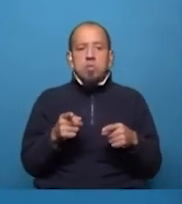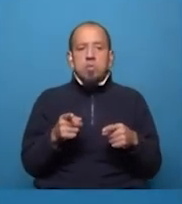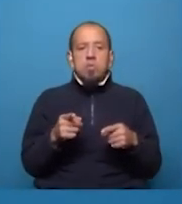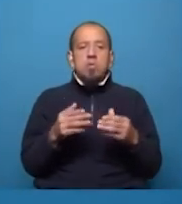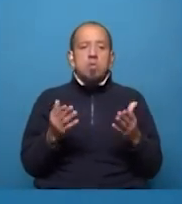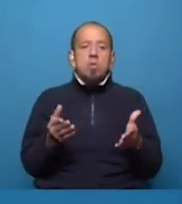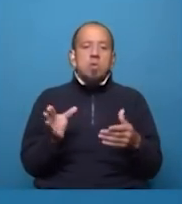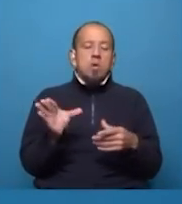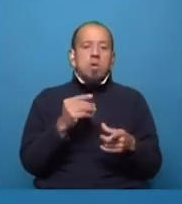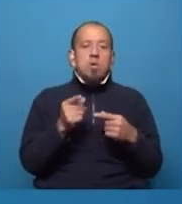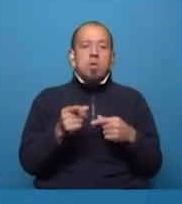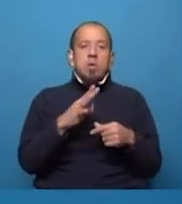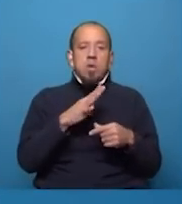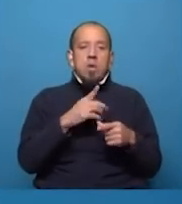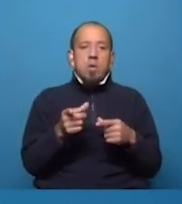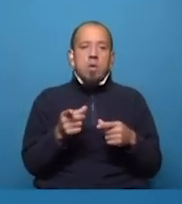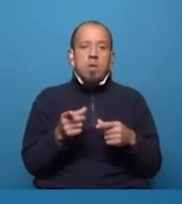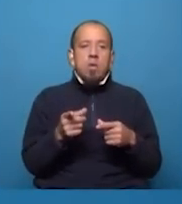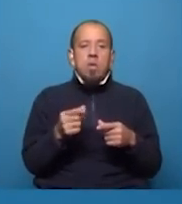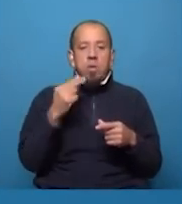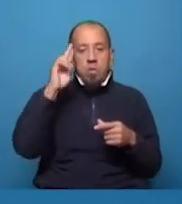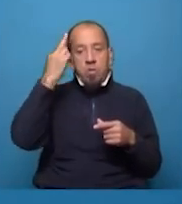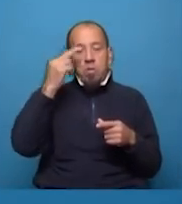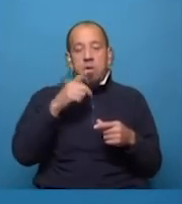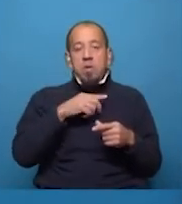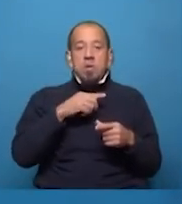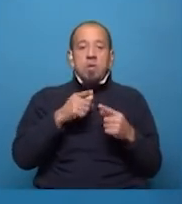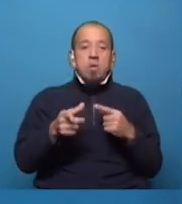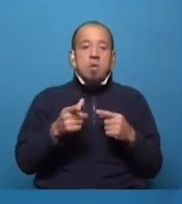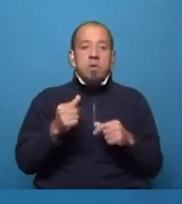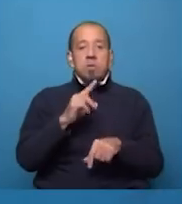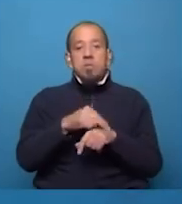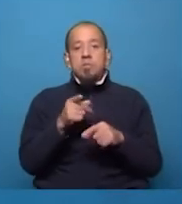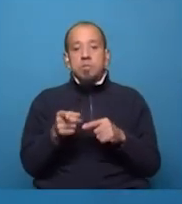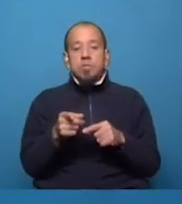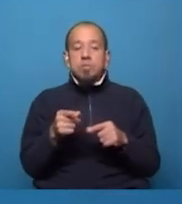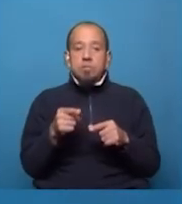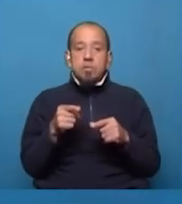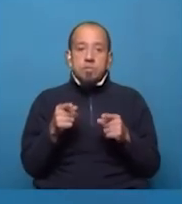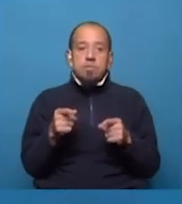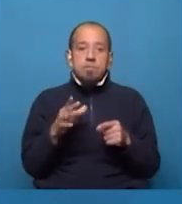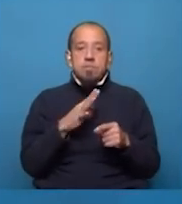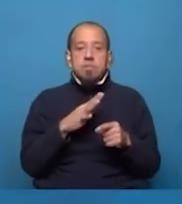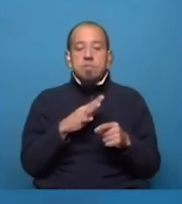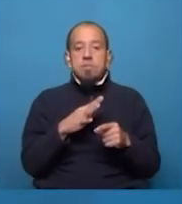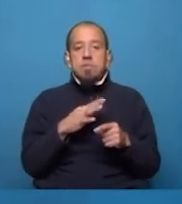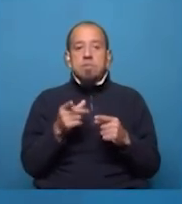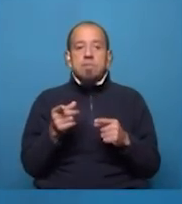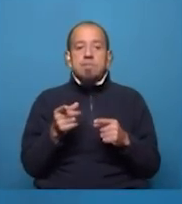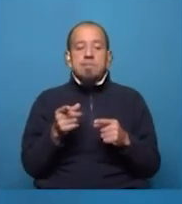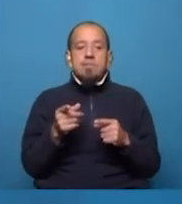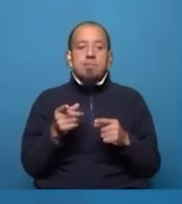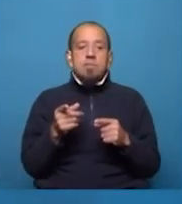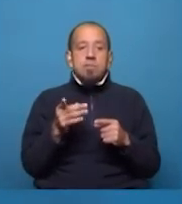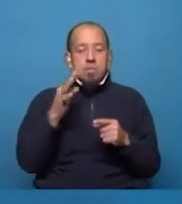que en toda la región la tenemos y que Uruguay ha sido históricamente usado para eso hay estudios que